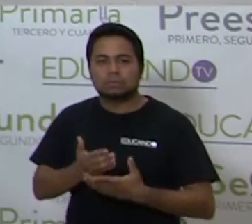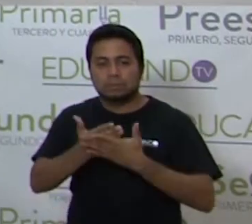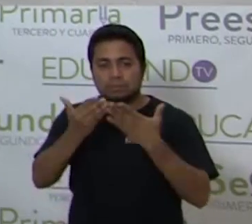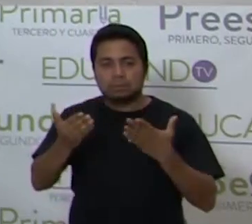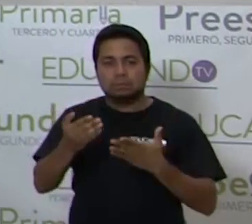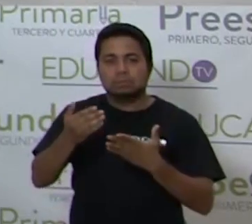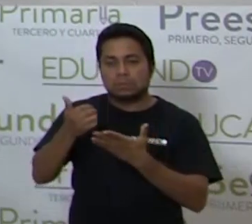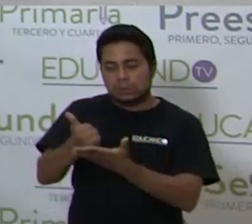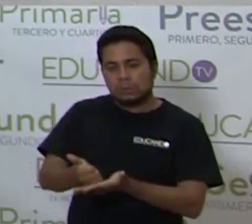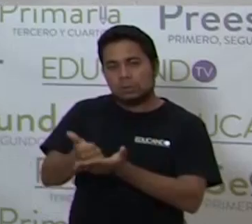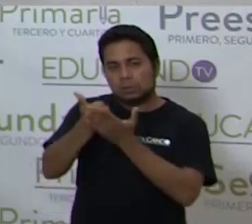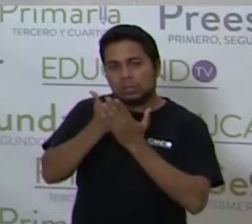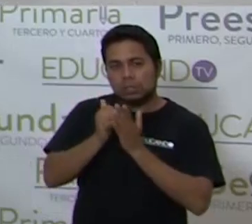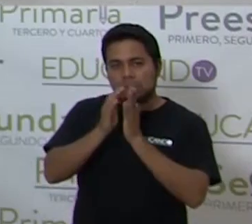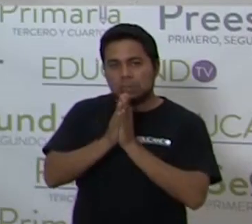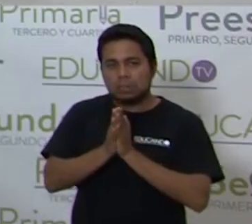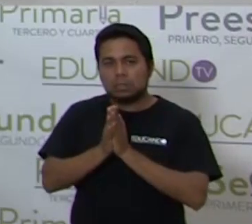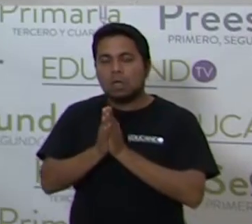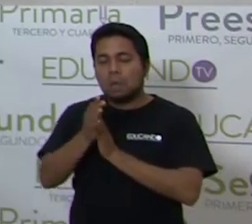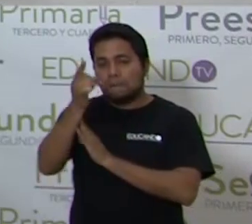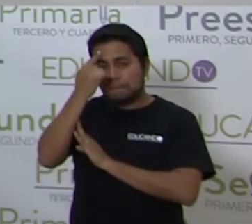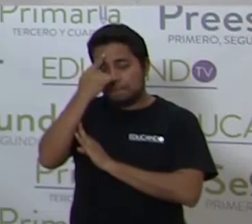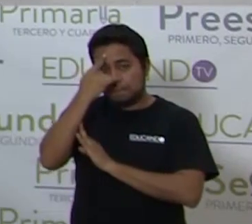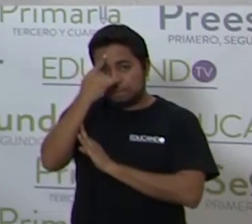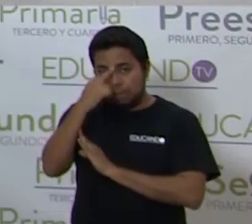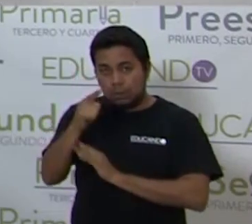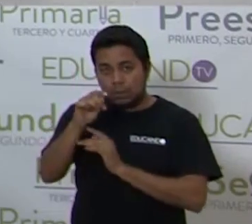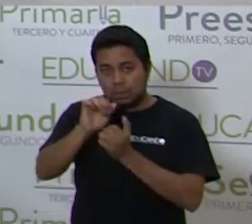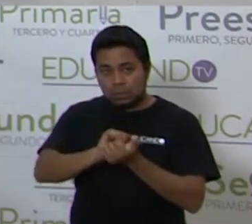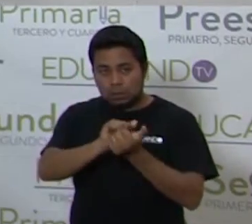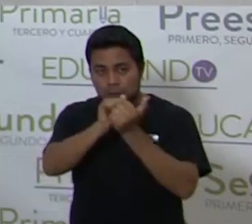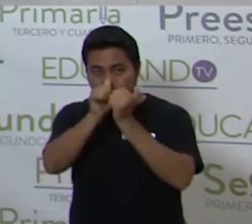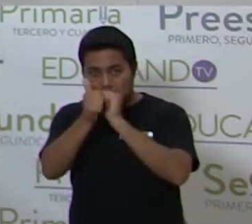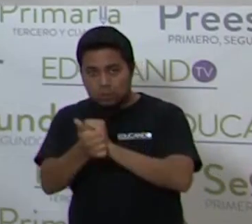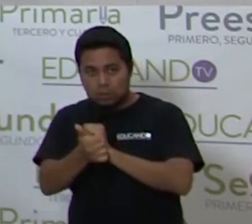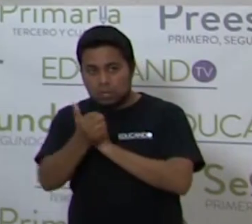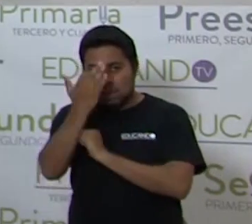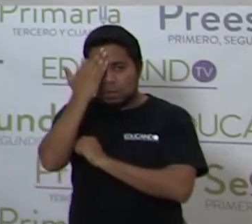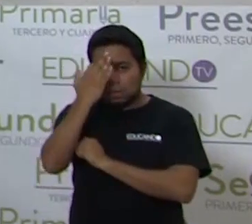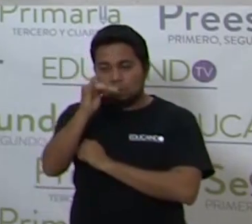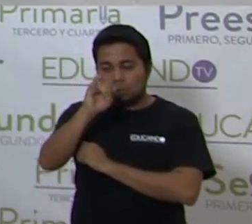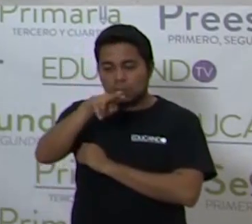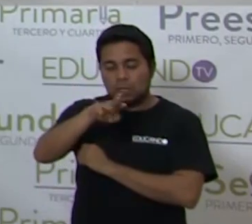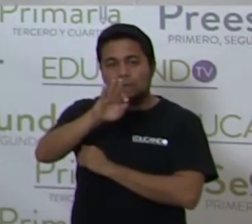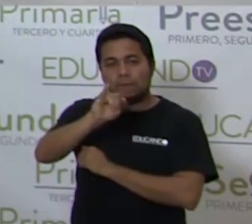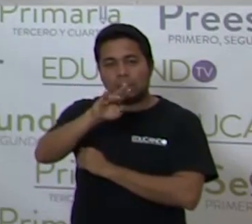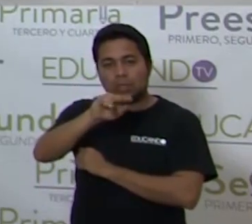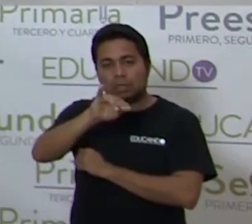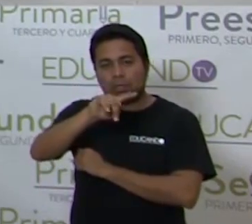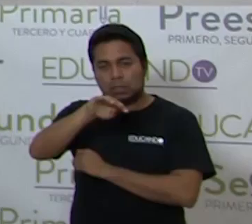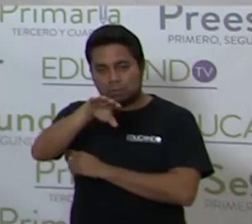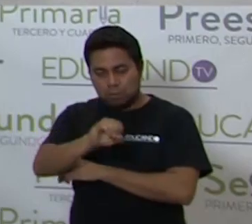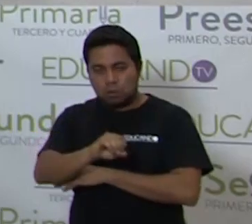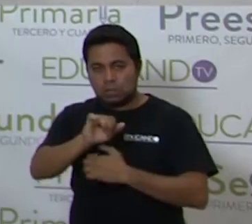favor, a poder convertir en infinitivo. Bien.